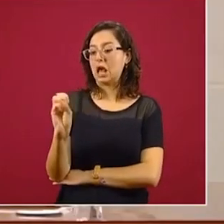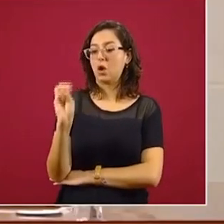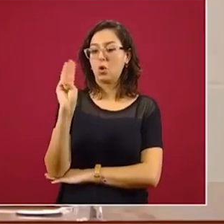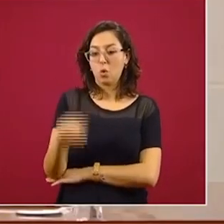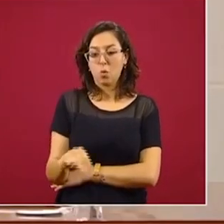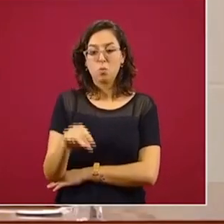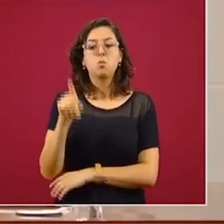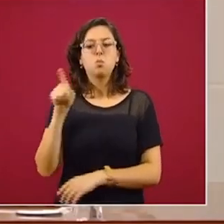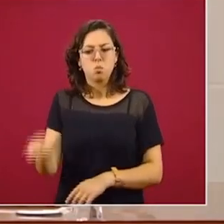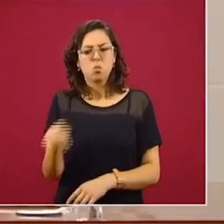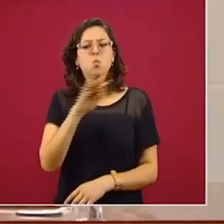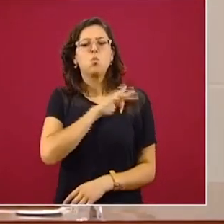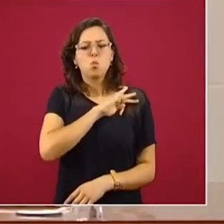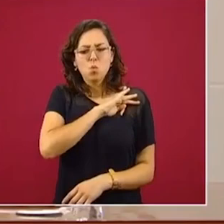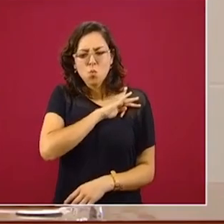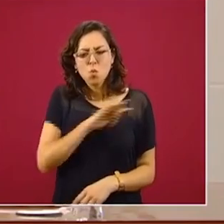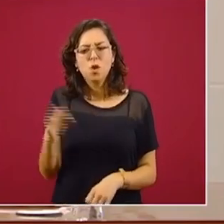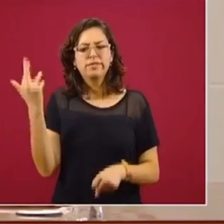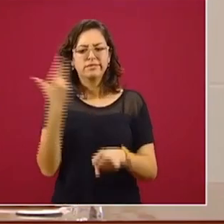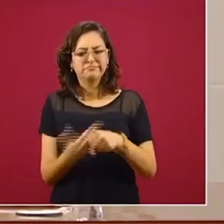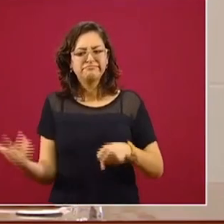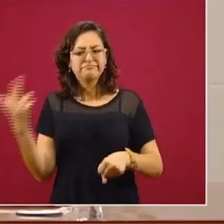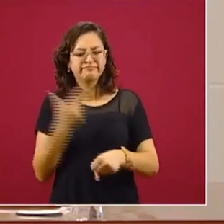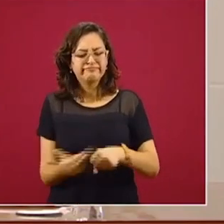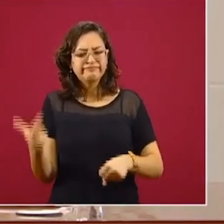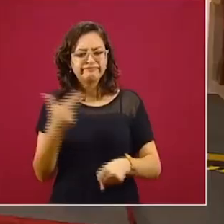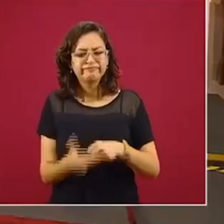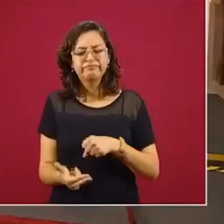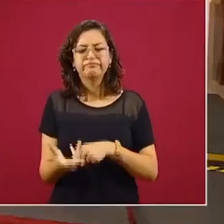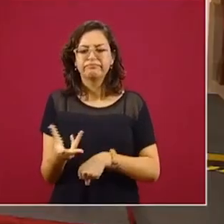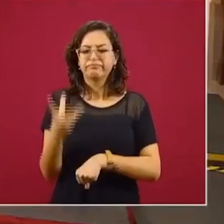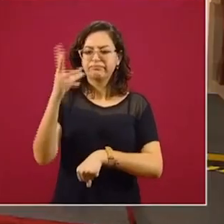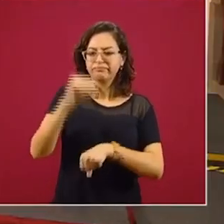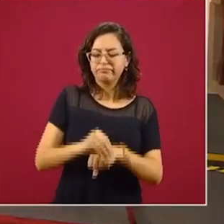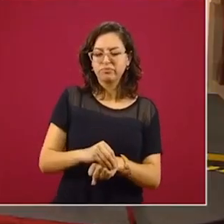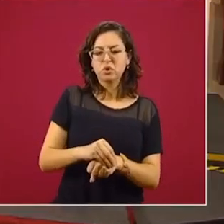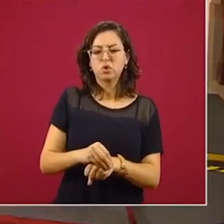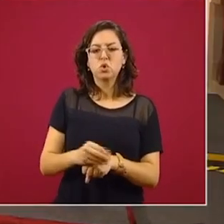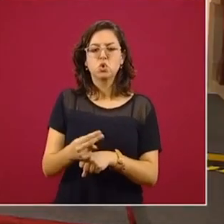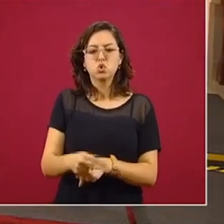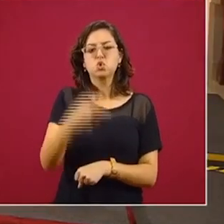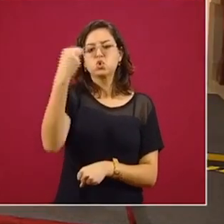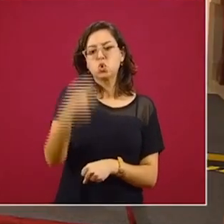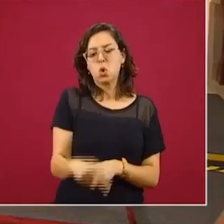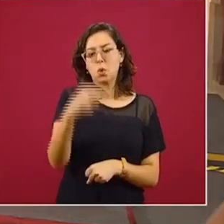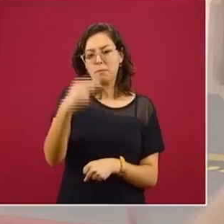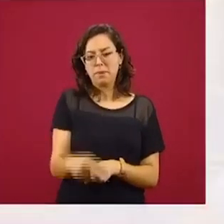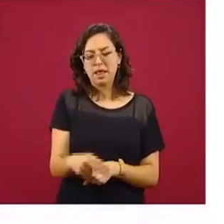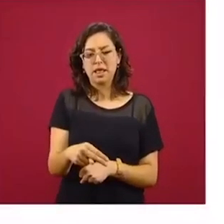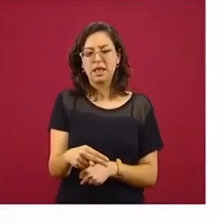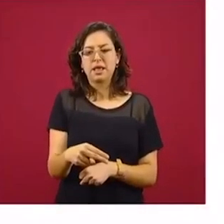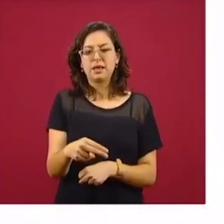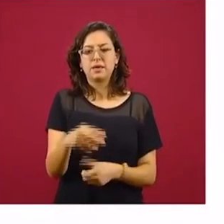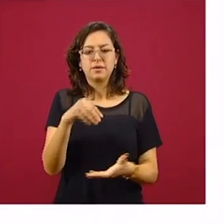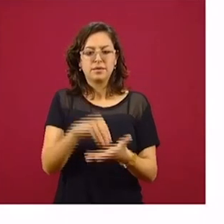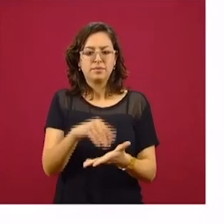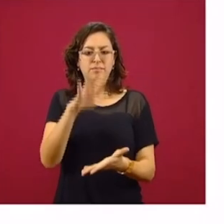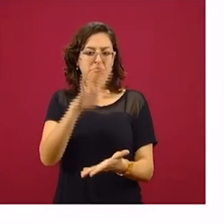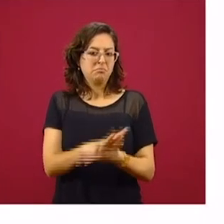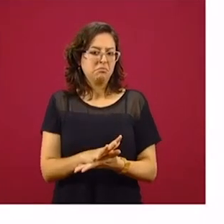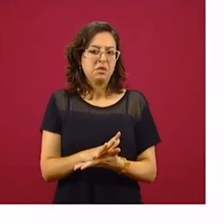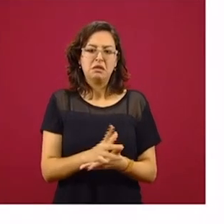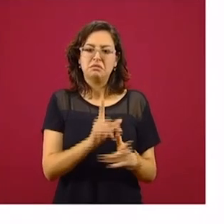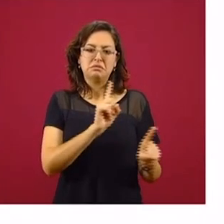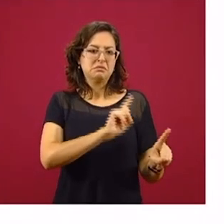la atribución de regular el trámite para la autorización de la denominación y razón social de